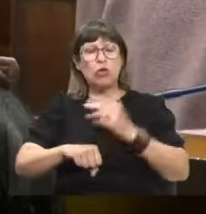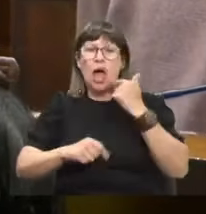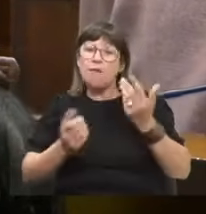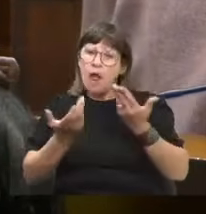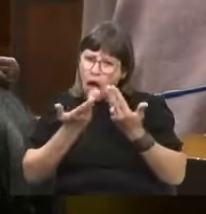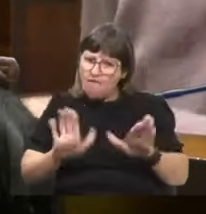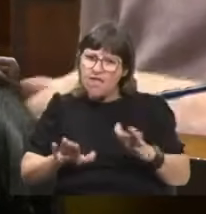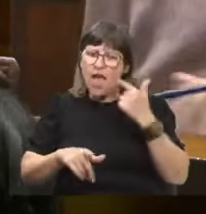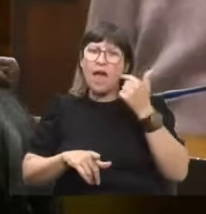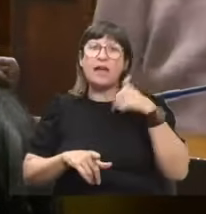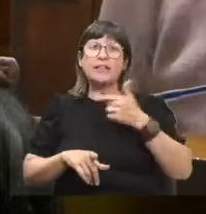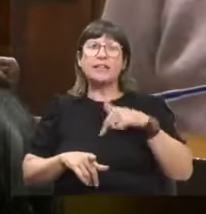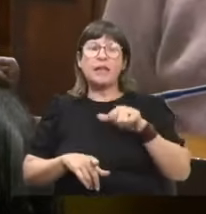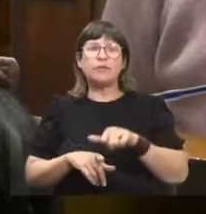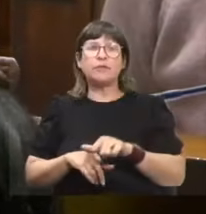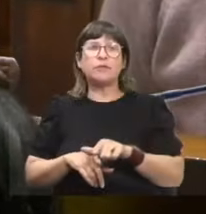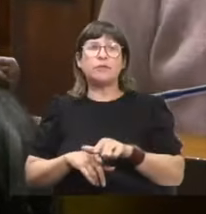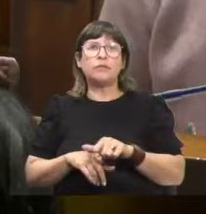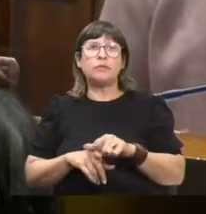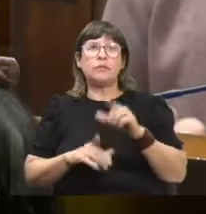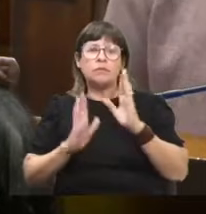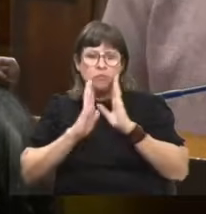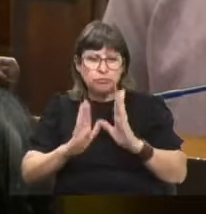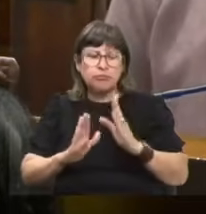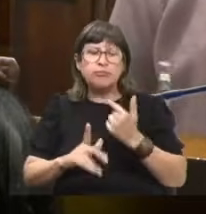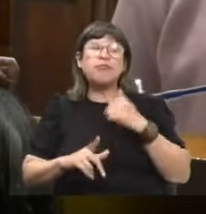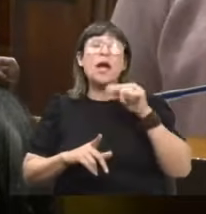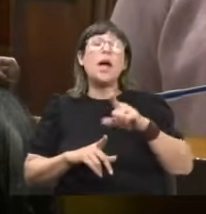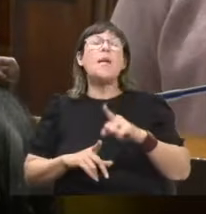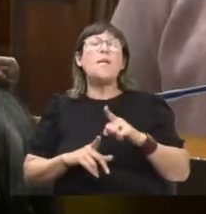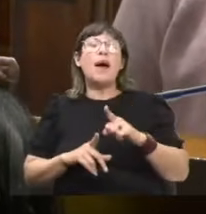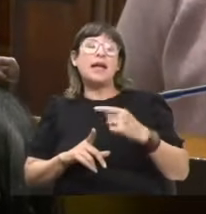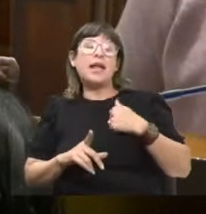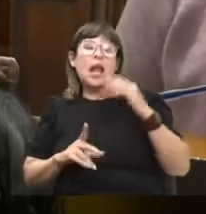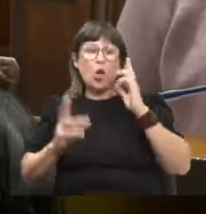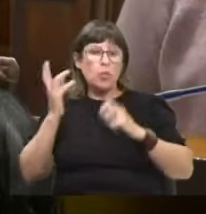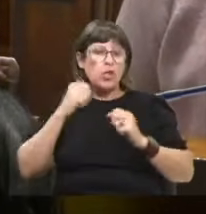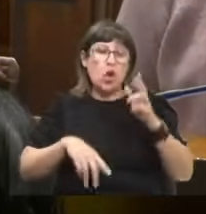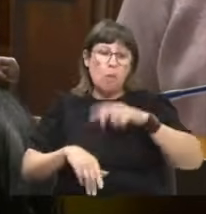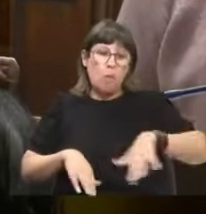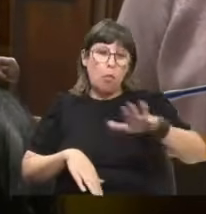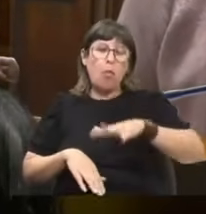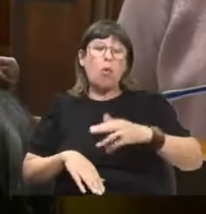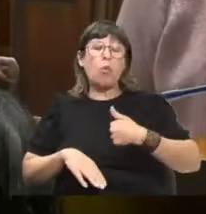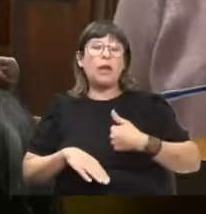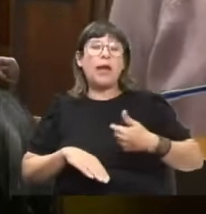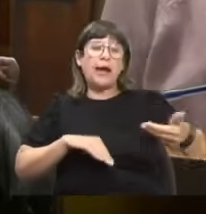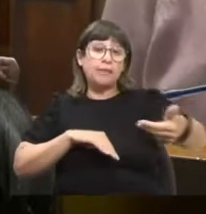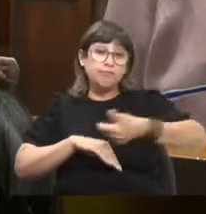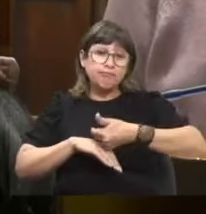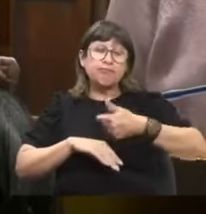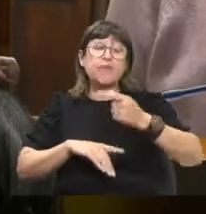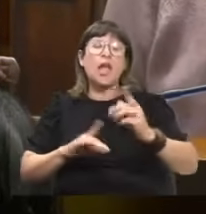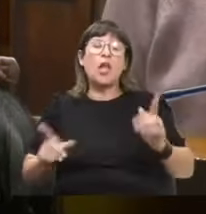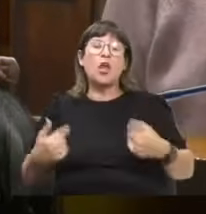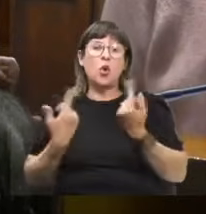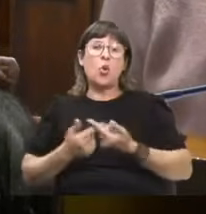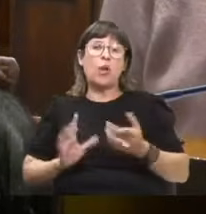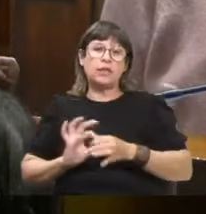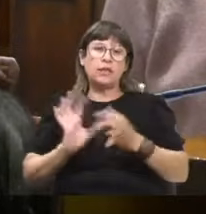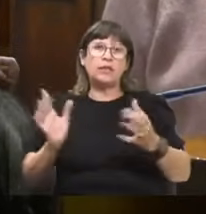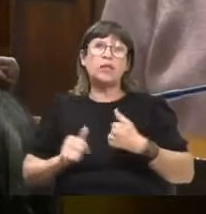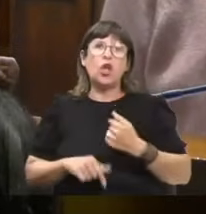abierta y sometida al escrutinio público que exige nuestra democracia. Yo conozco